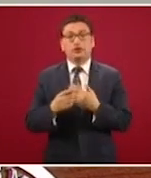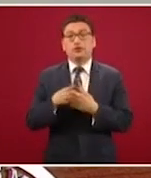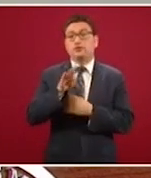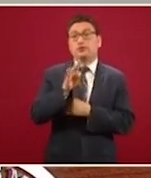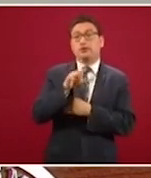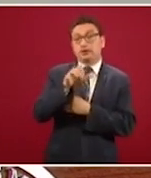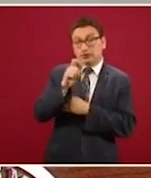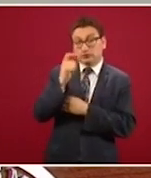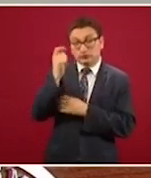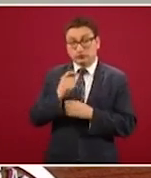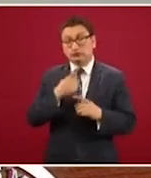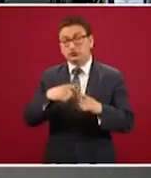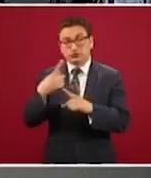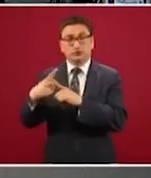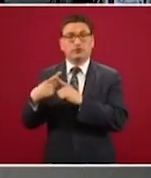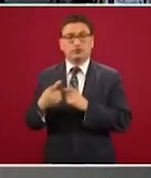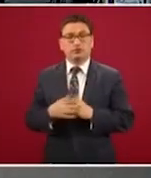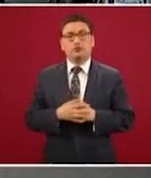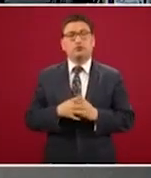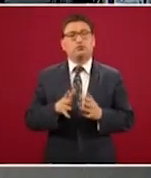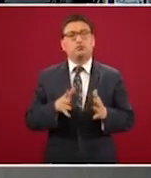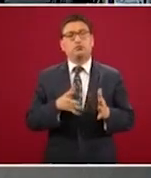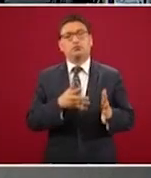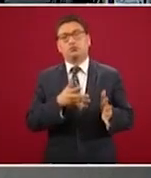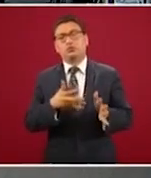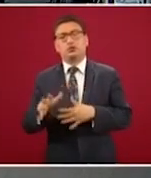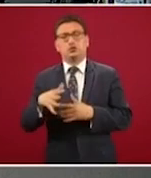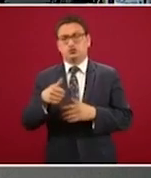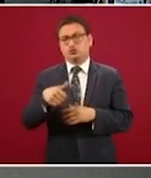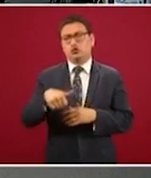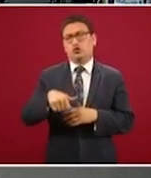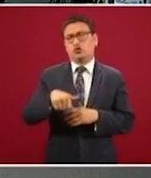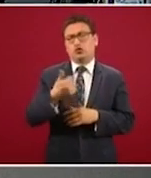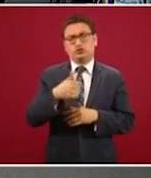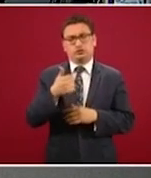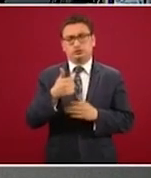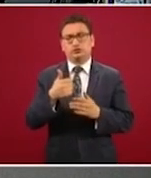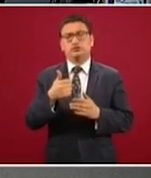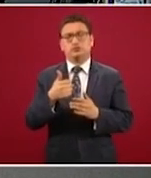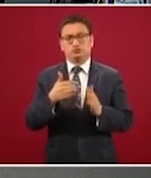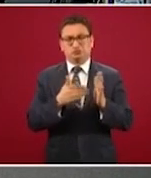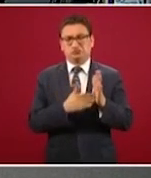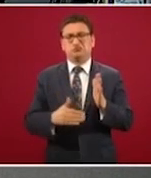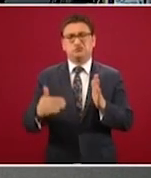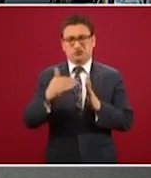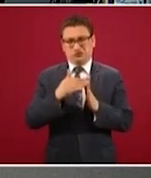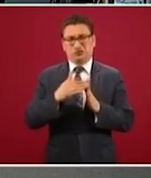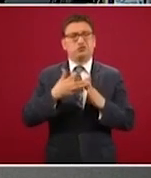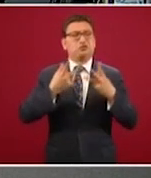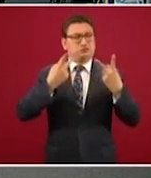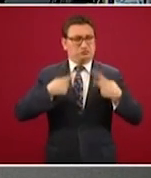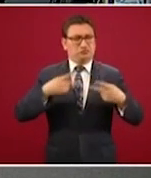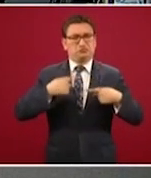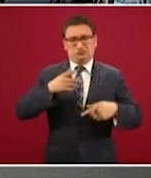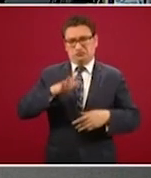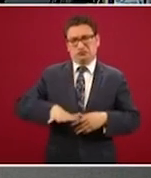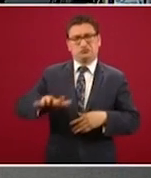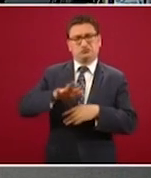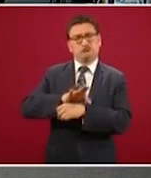becas son como 11 millones de beneficiarios.